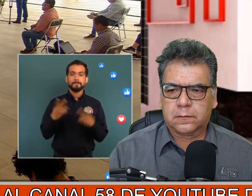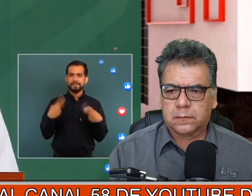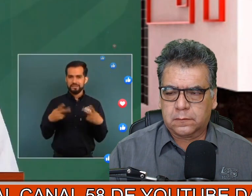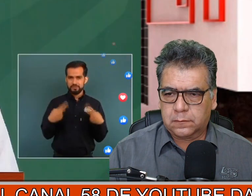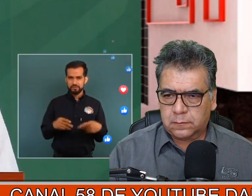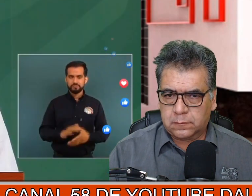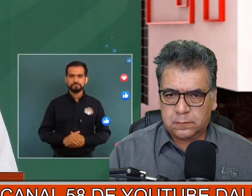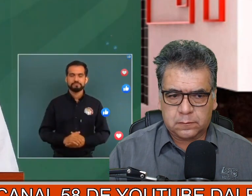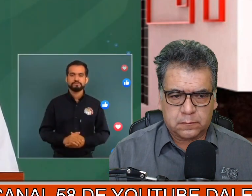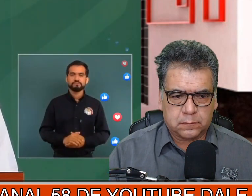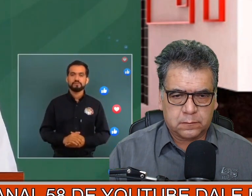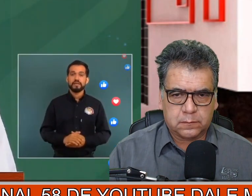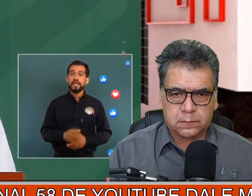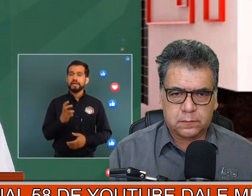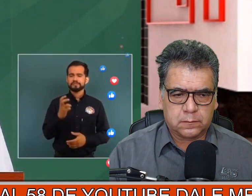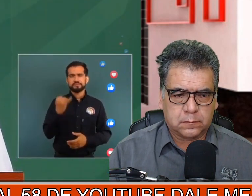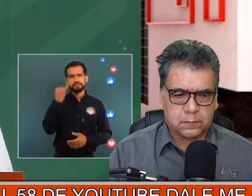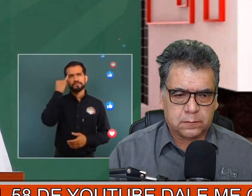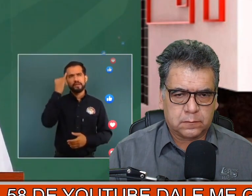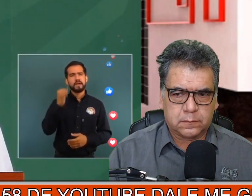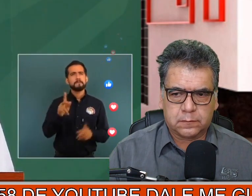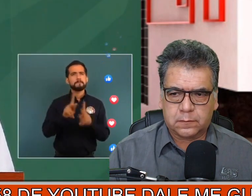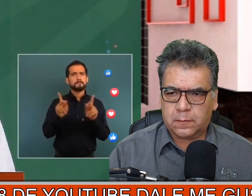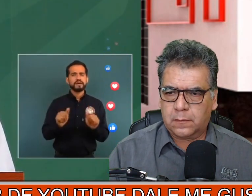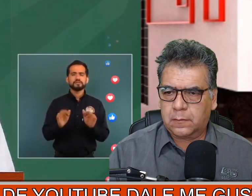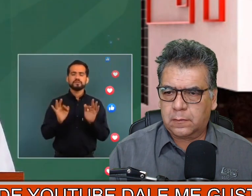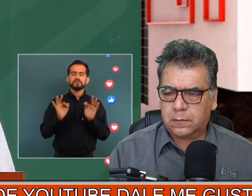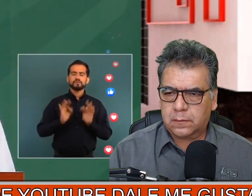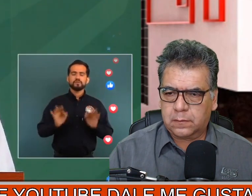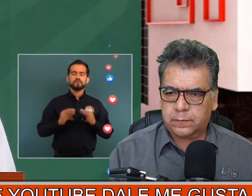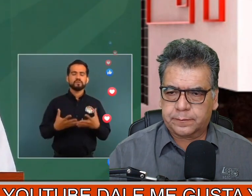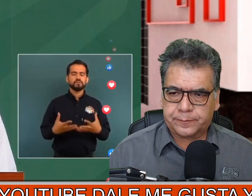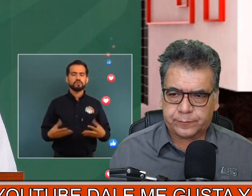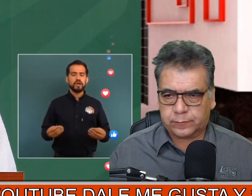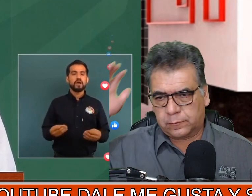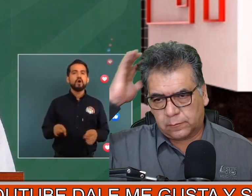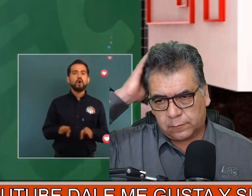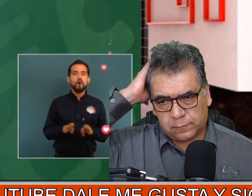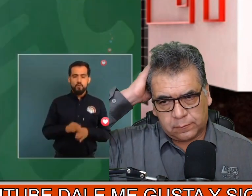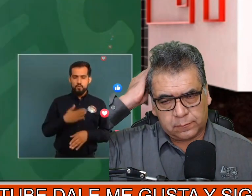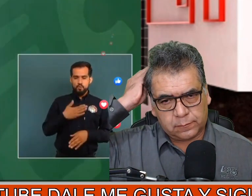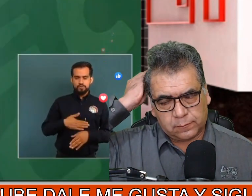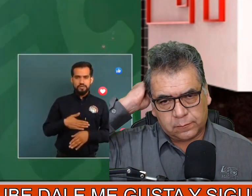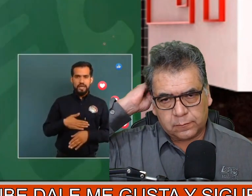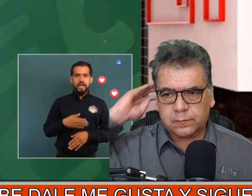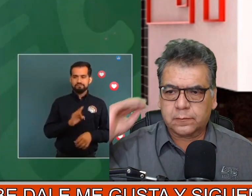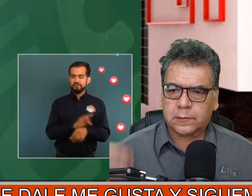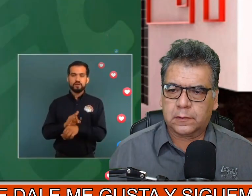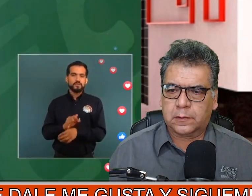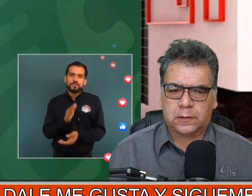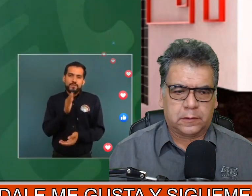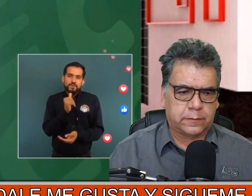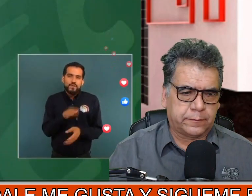gente. Con esta idea de que la paz y la tranquilidad son frutos de la justicia, que no se